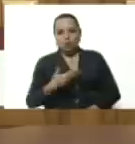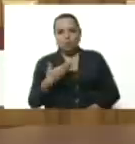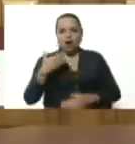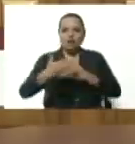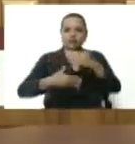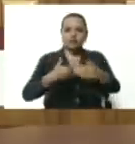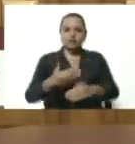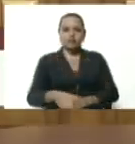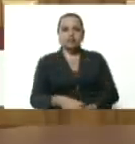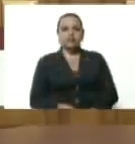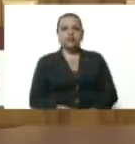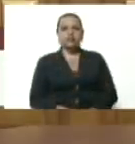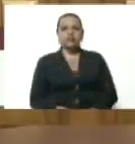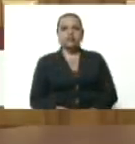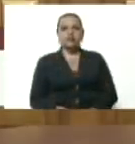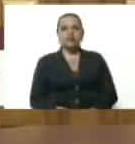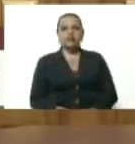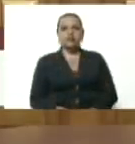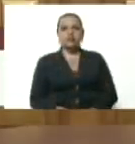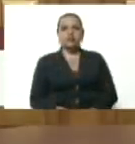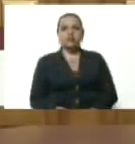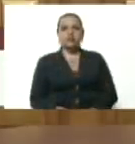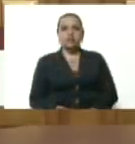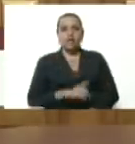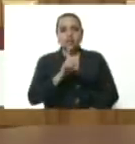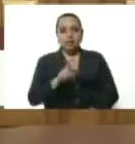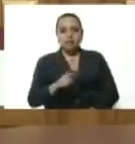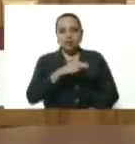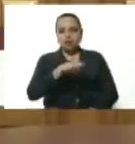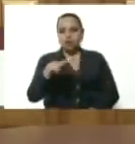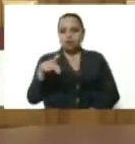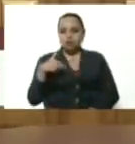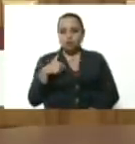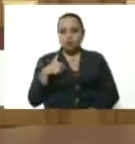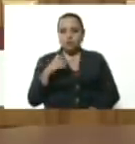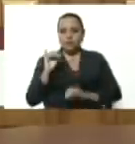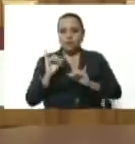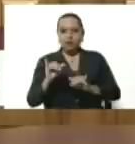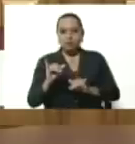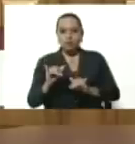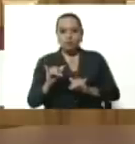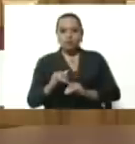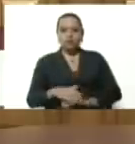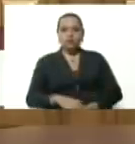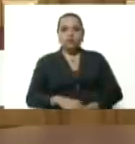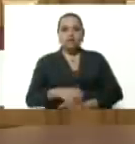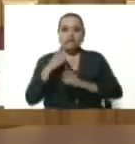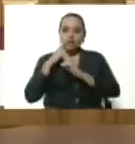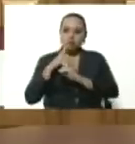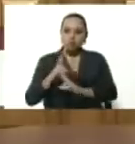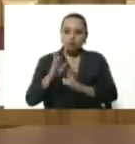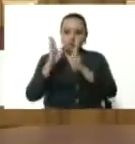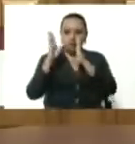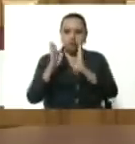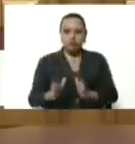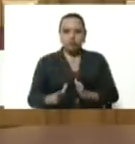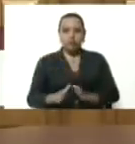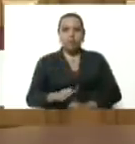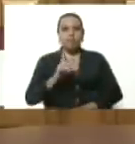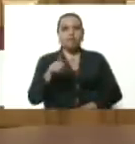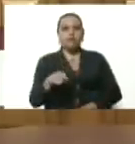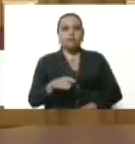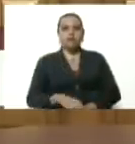avanzar. En la medida en que antagonicemos nosotros mismos, en la medida como quizás quieren los